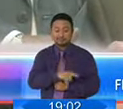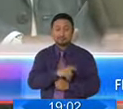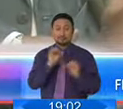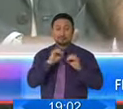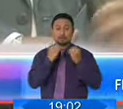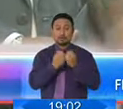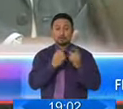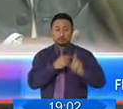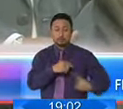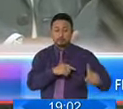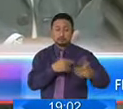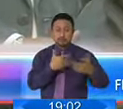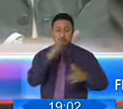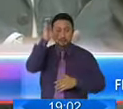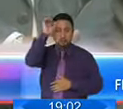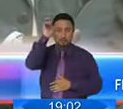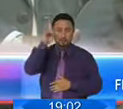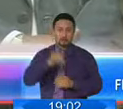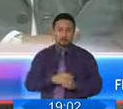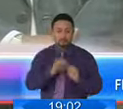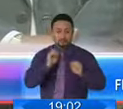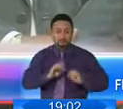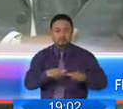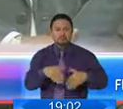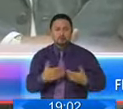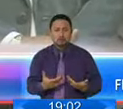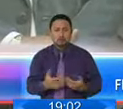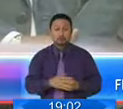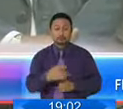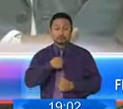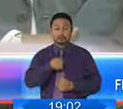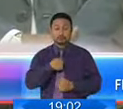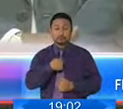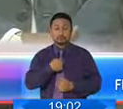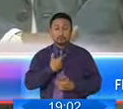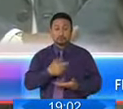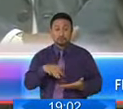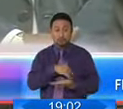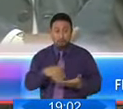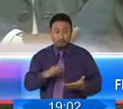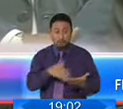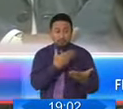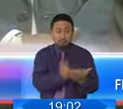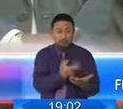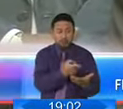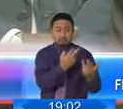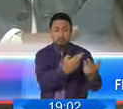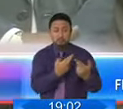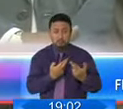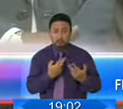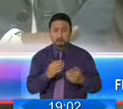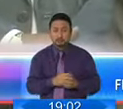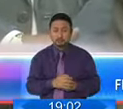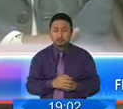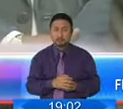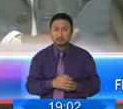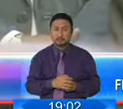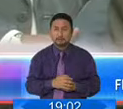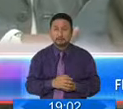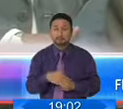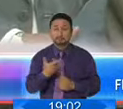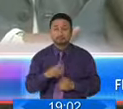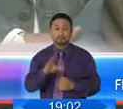organismos se pronuncien acerca de los planteamientos que nosotros hemos cruzado y dándole a conocer a